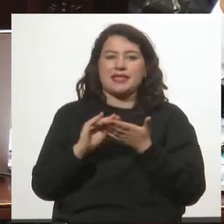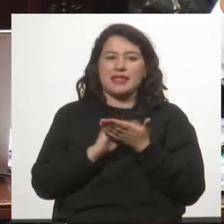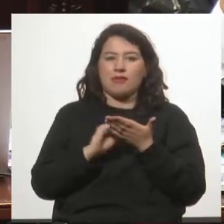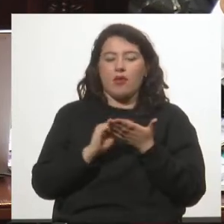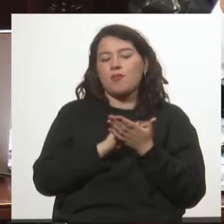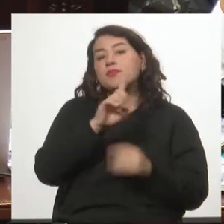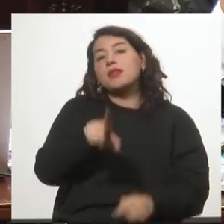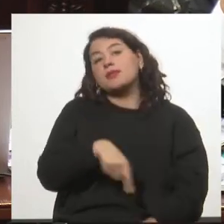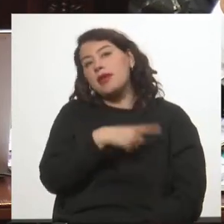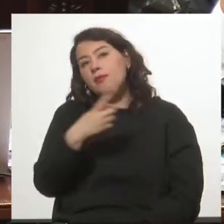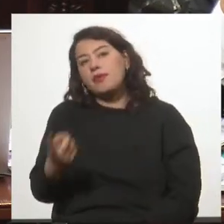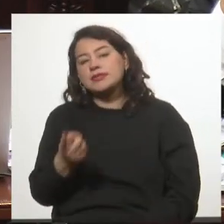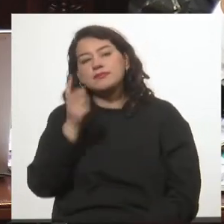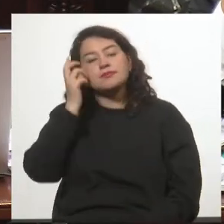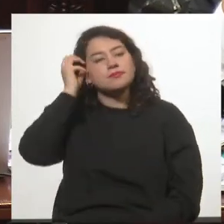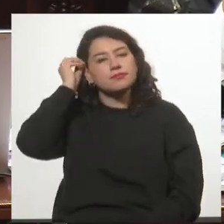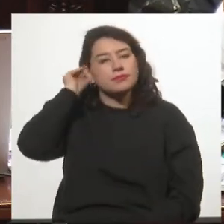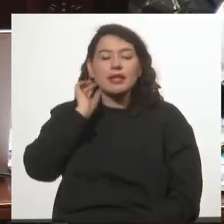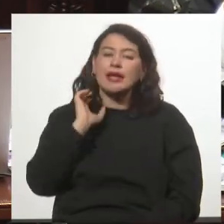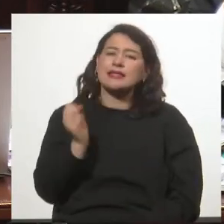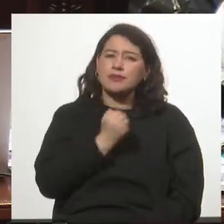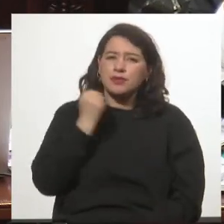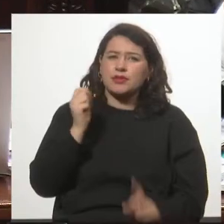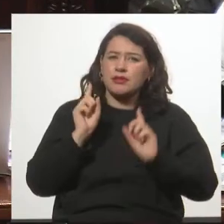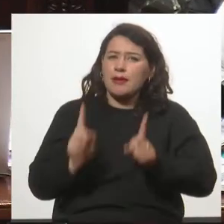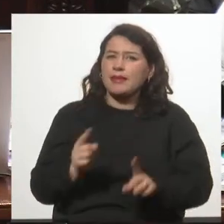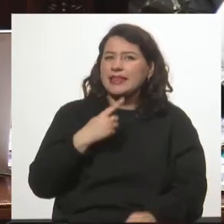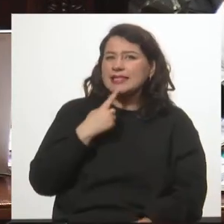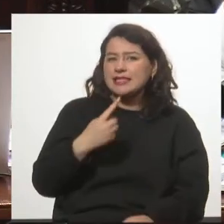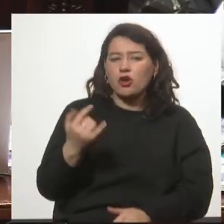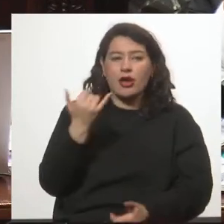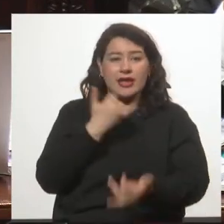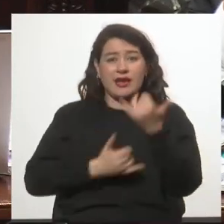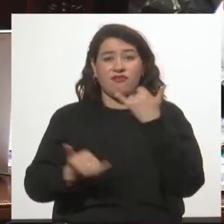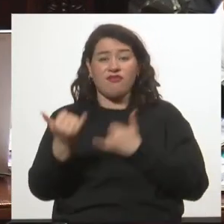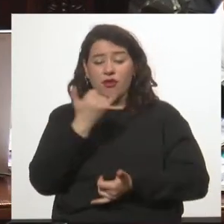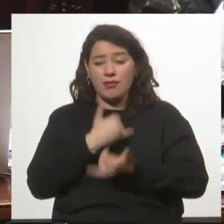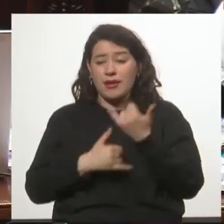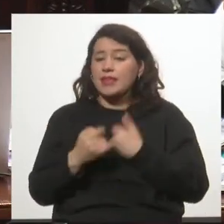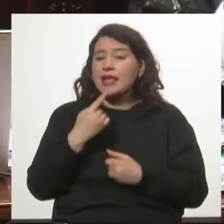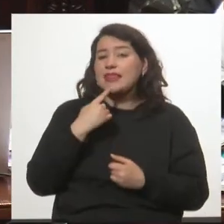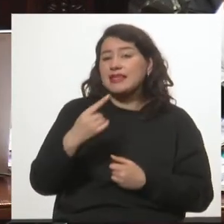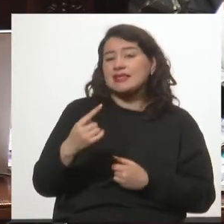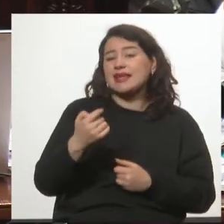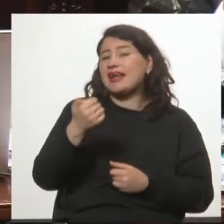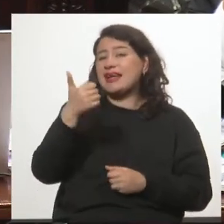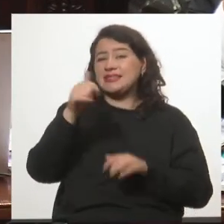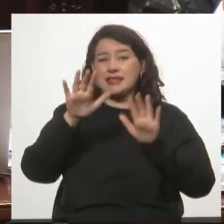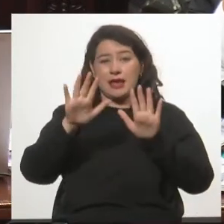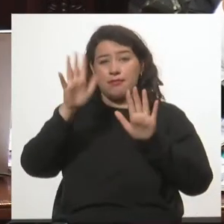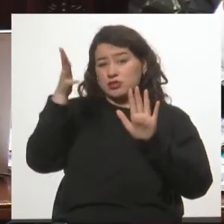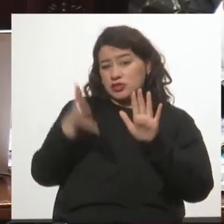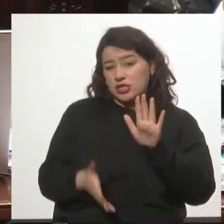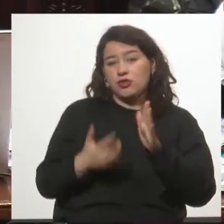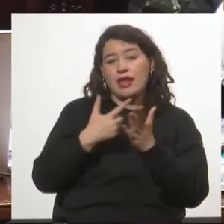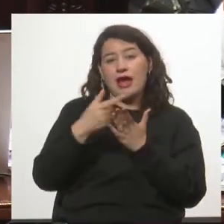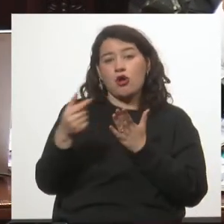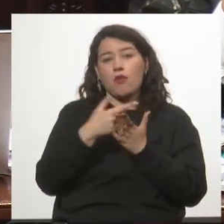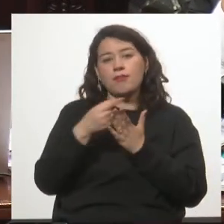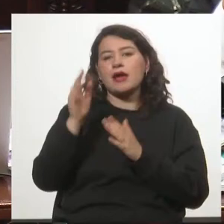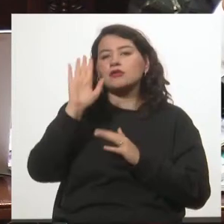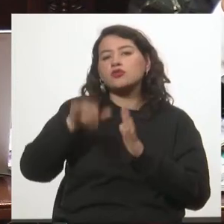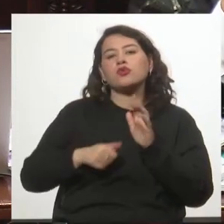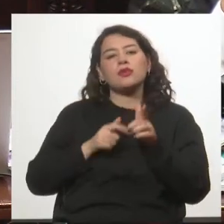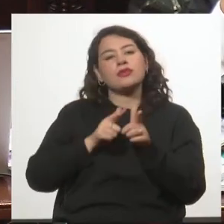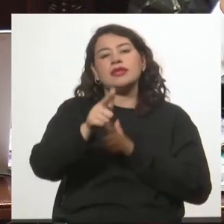después y vale la pena decirlo en el informe se establece que cerca del 10% de las compras se hicieron en forma